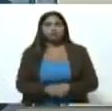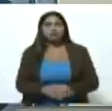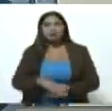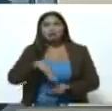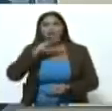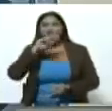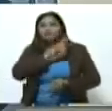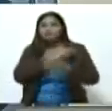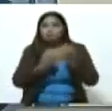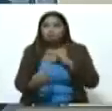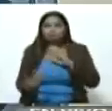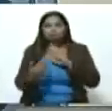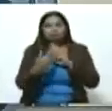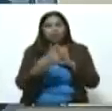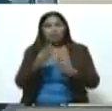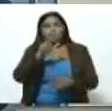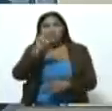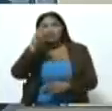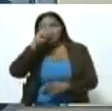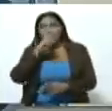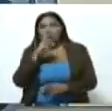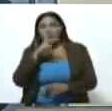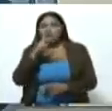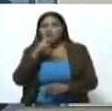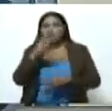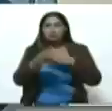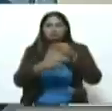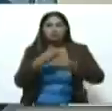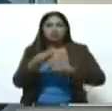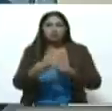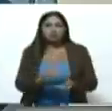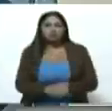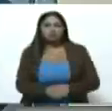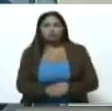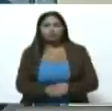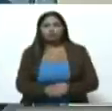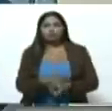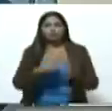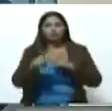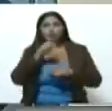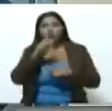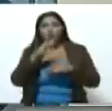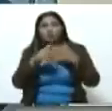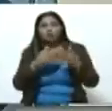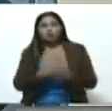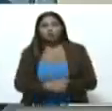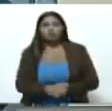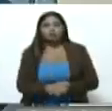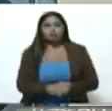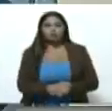pena, por este aberrante y criminal delito.